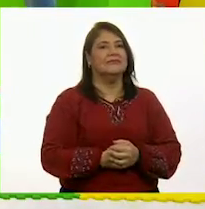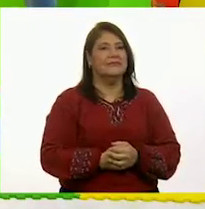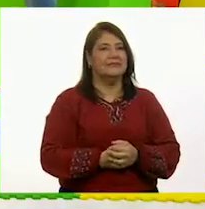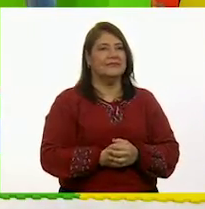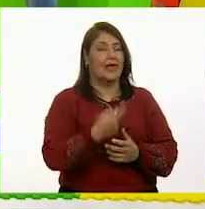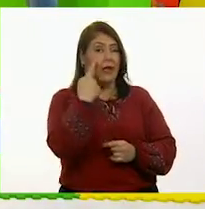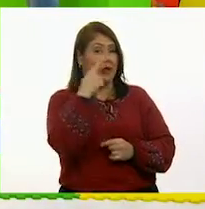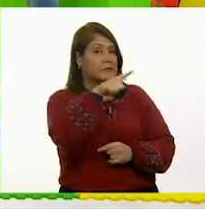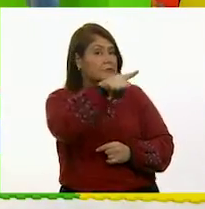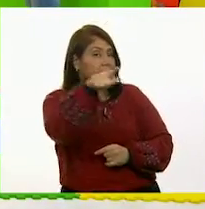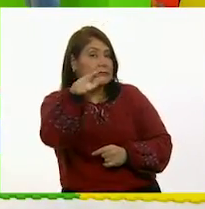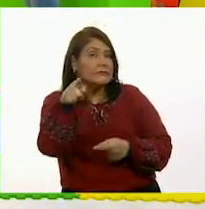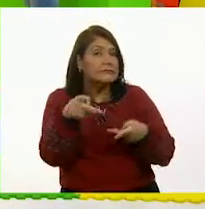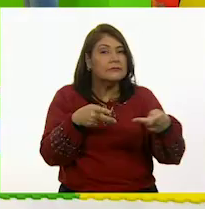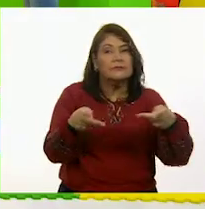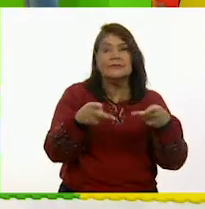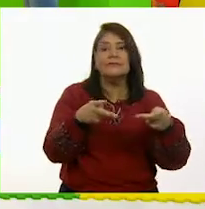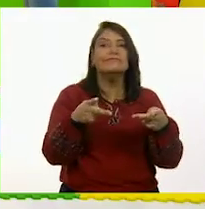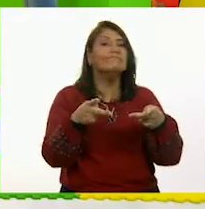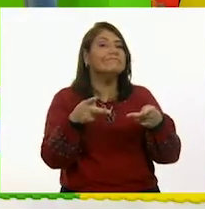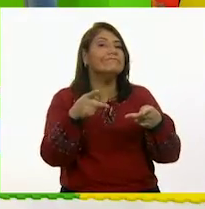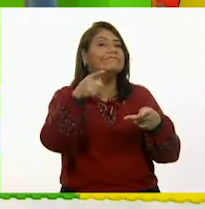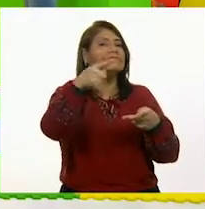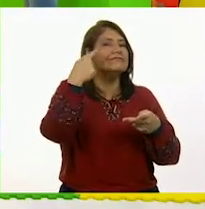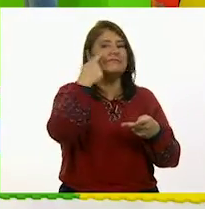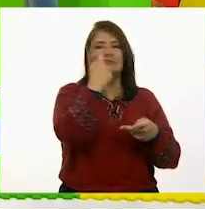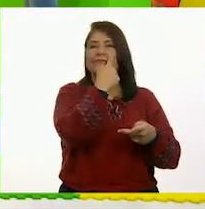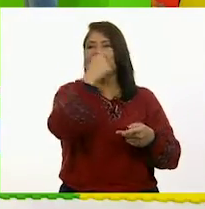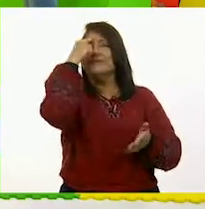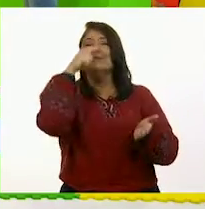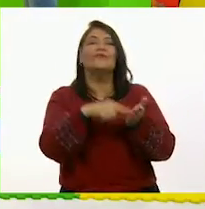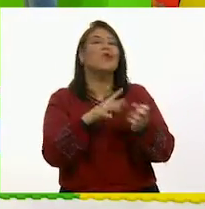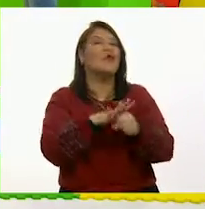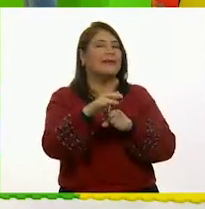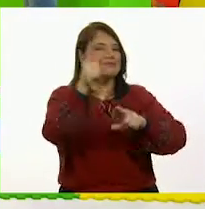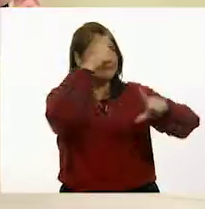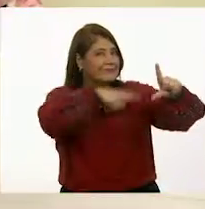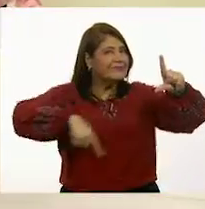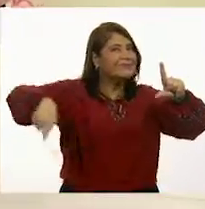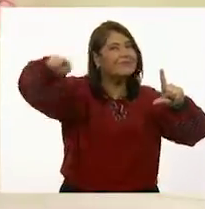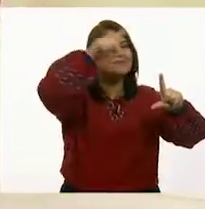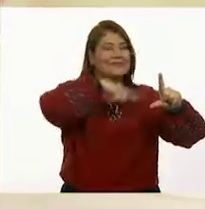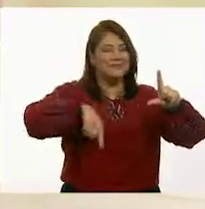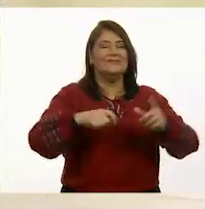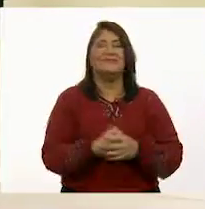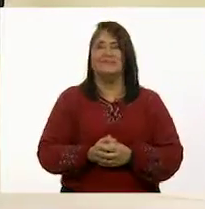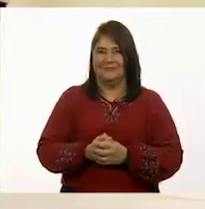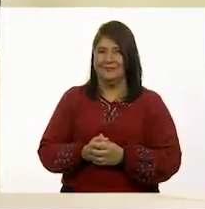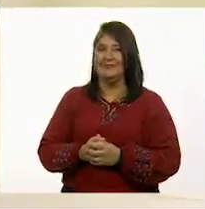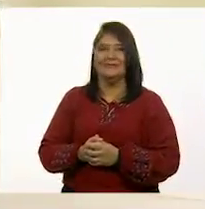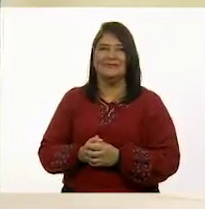Prevenidas, prevenidos, ¿qué creen que va a tocar ahí en casa? ¿La giro? ¿La giro? Sí. ¡Giro!